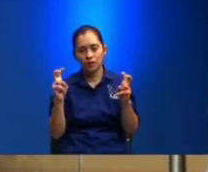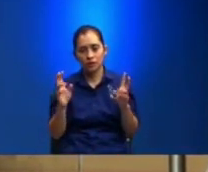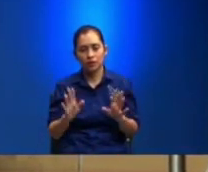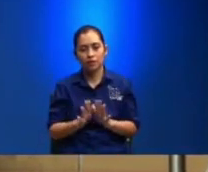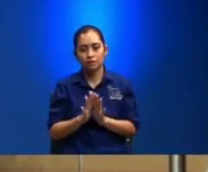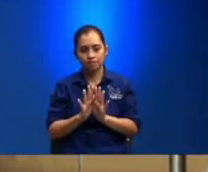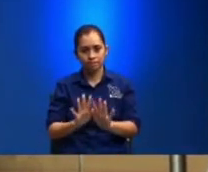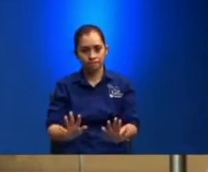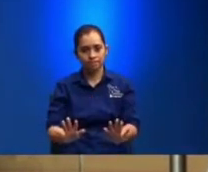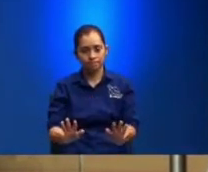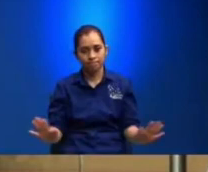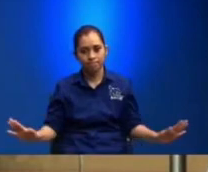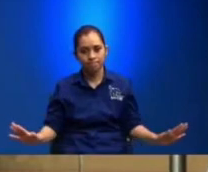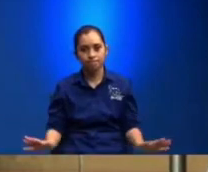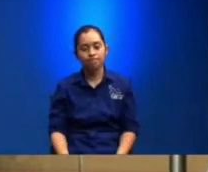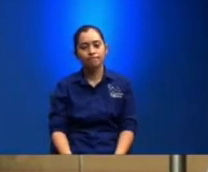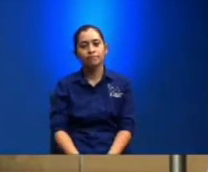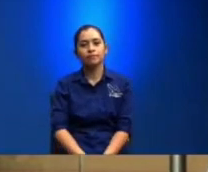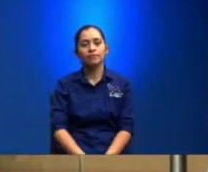el que adulteró